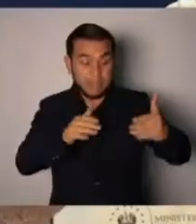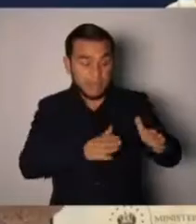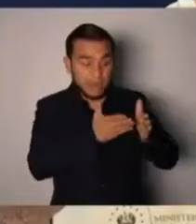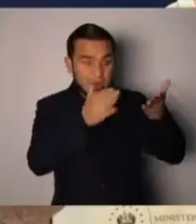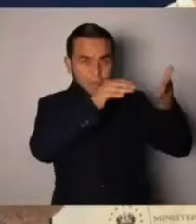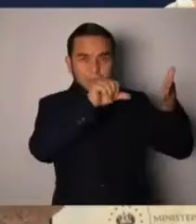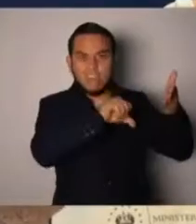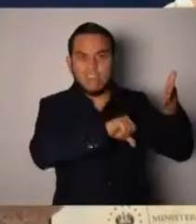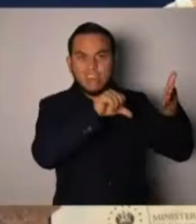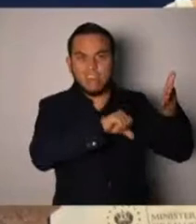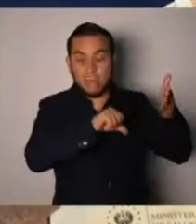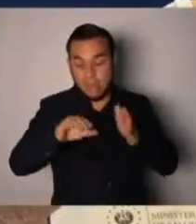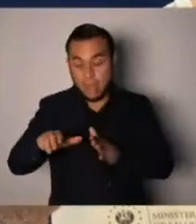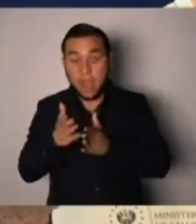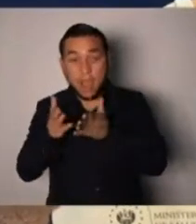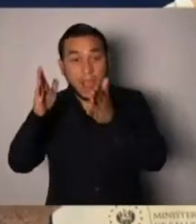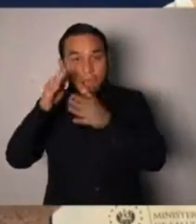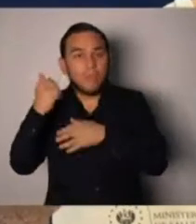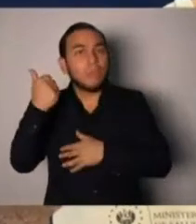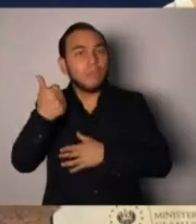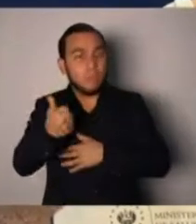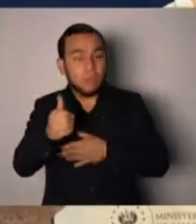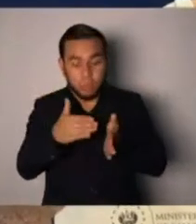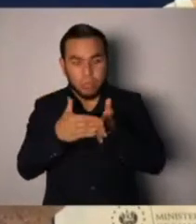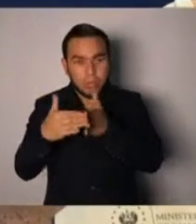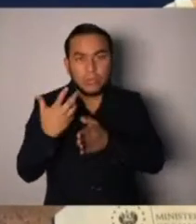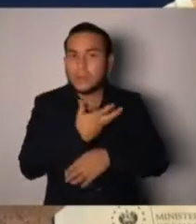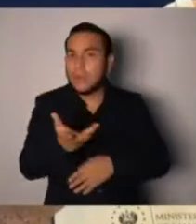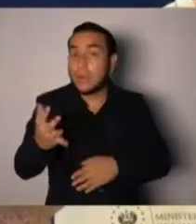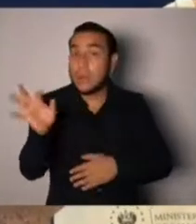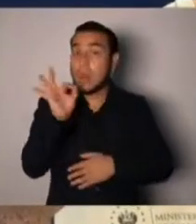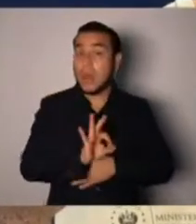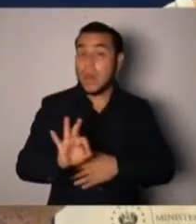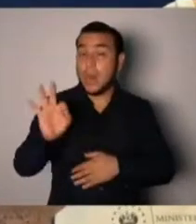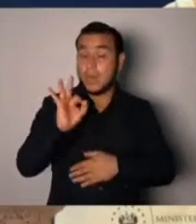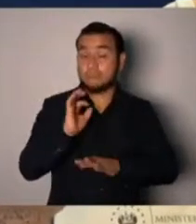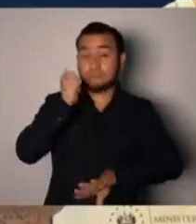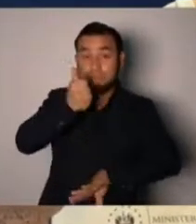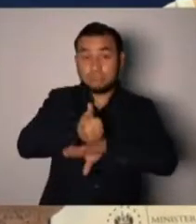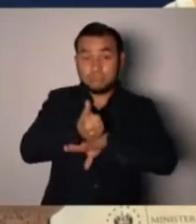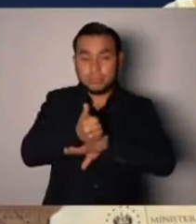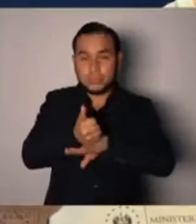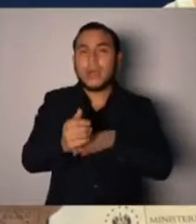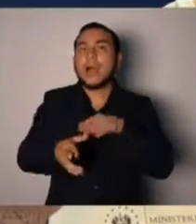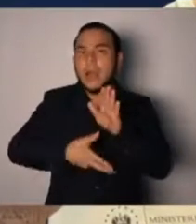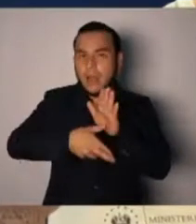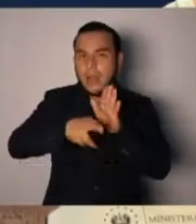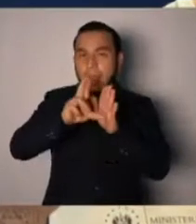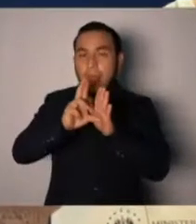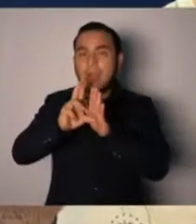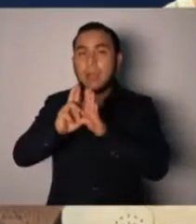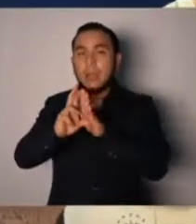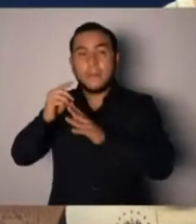frutos les ha traído y empecemos a reconstruir el pasado y a construir